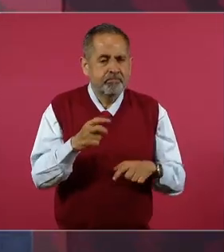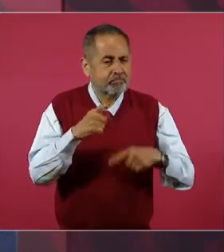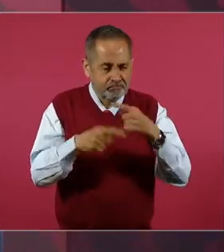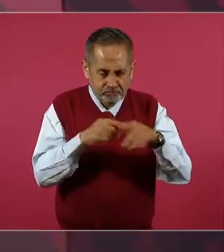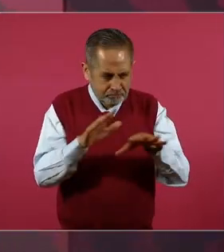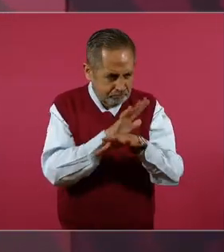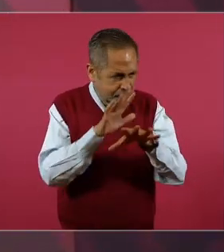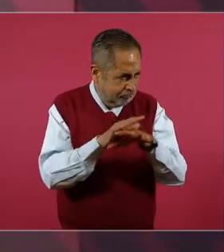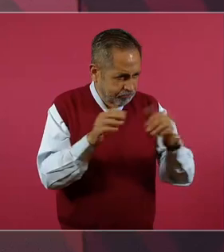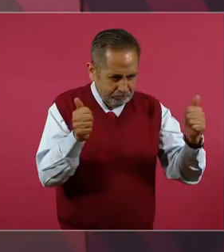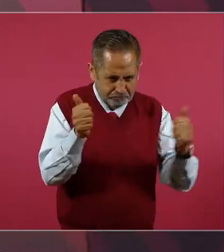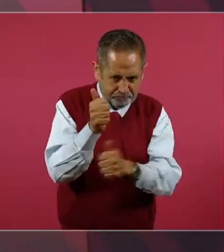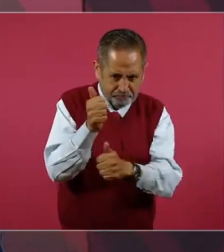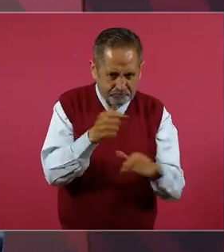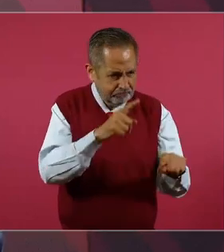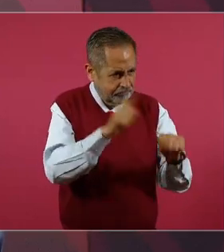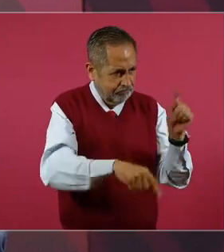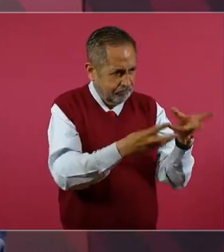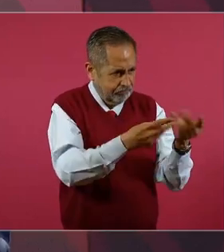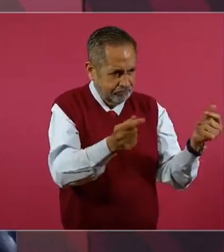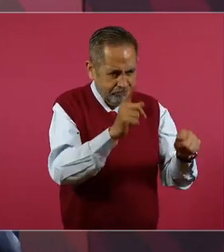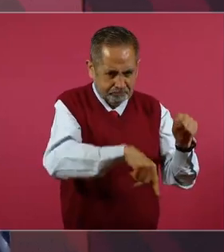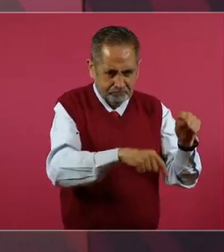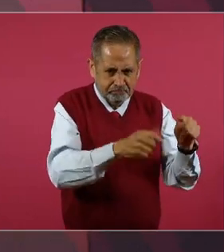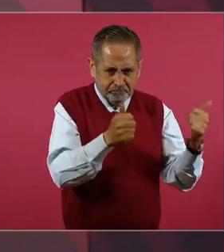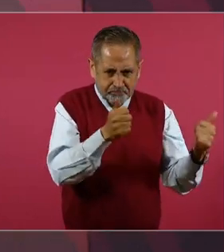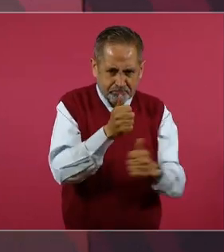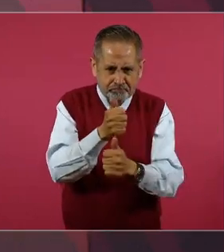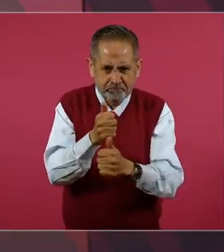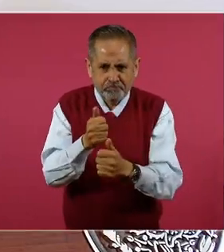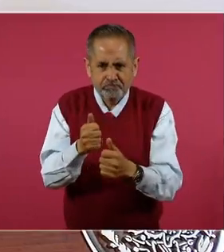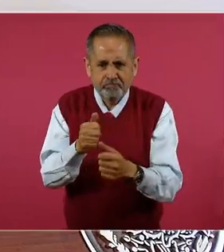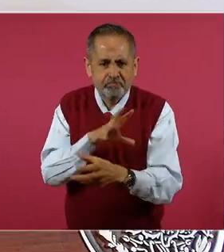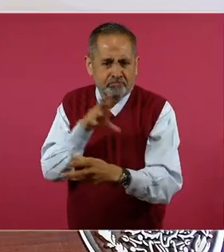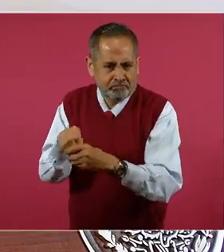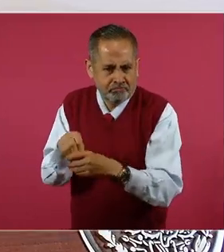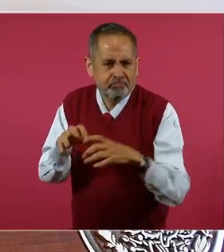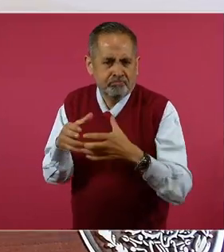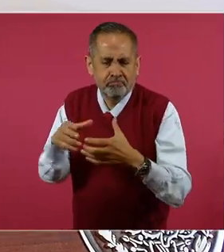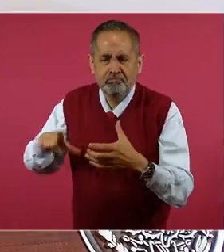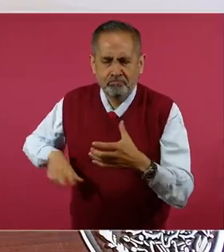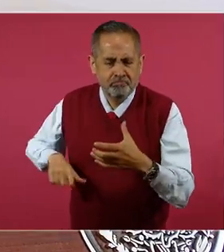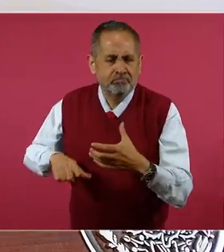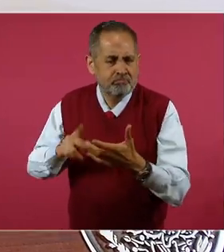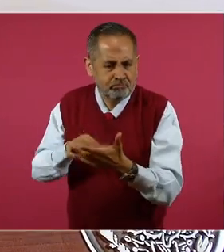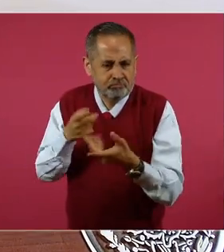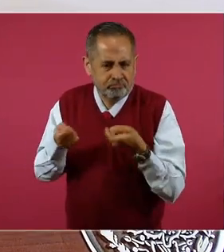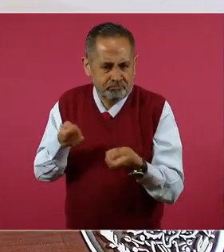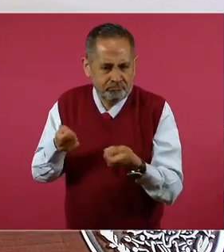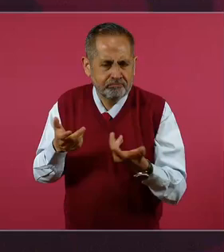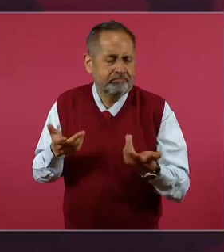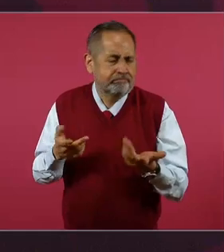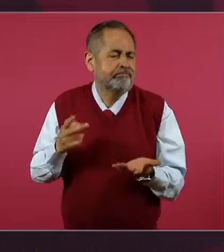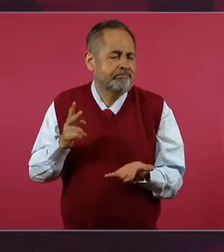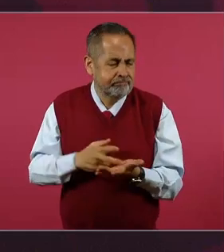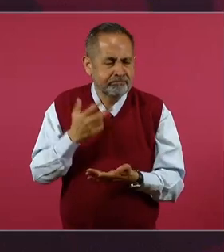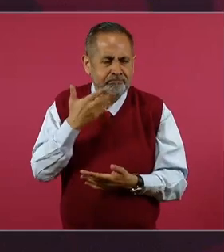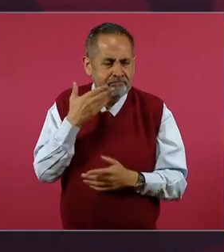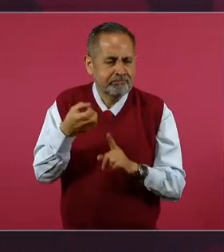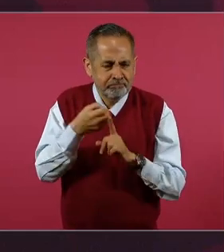reacomodo y va a ayudar mucho, porque se va a tener